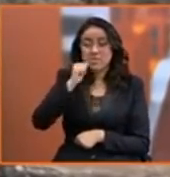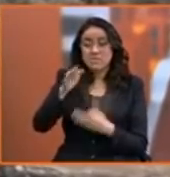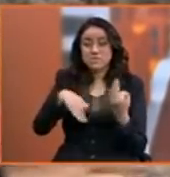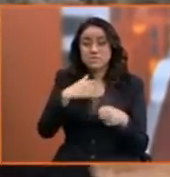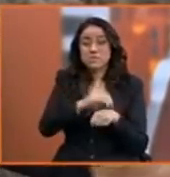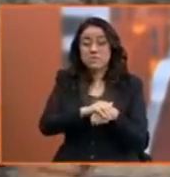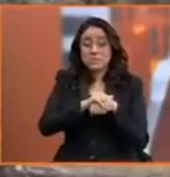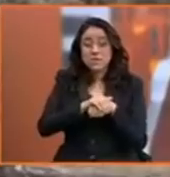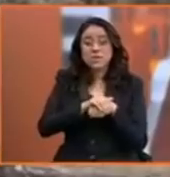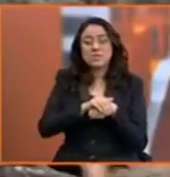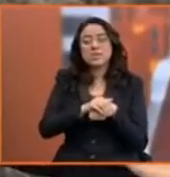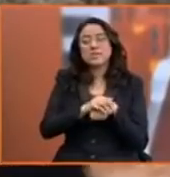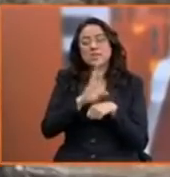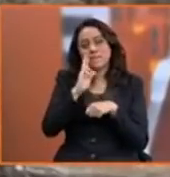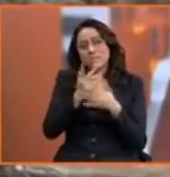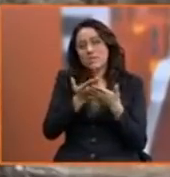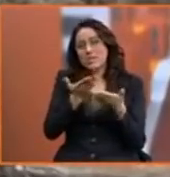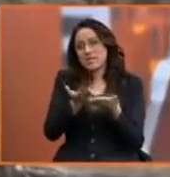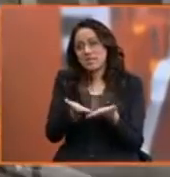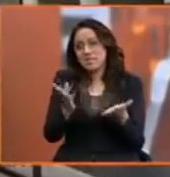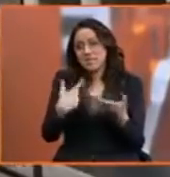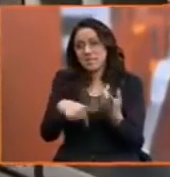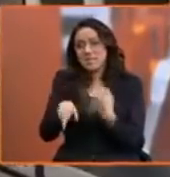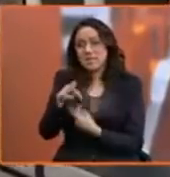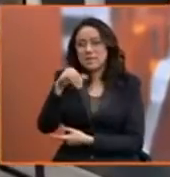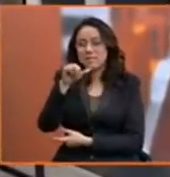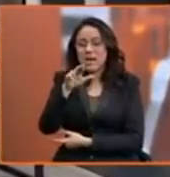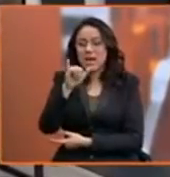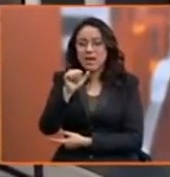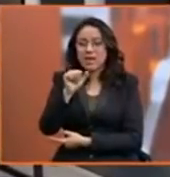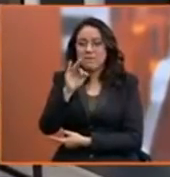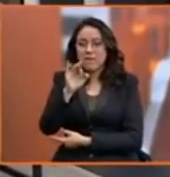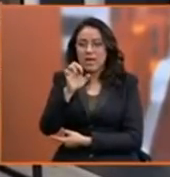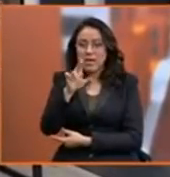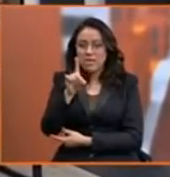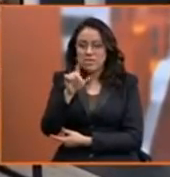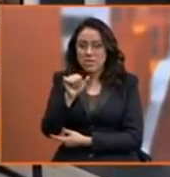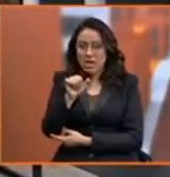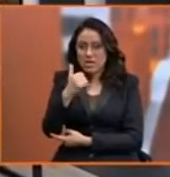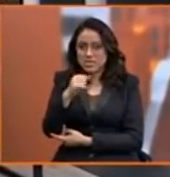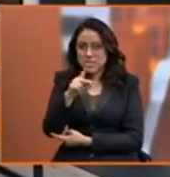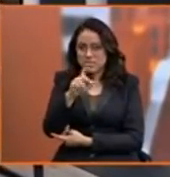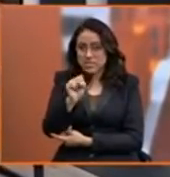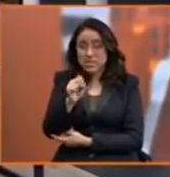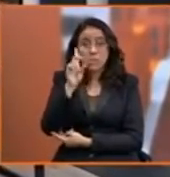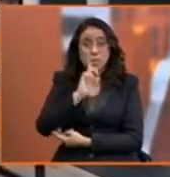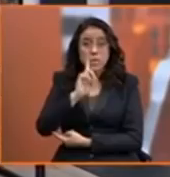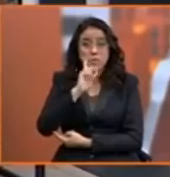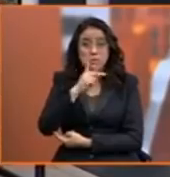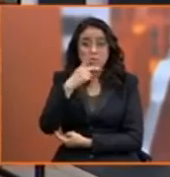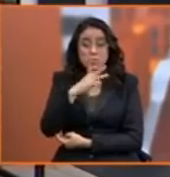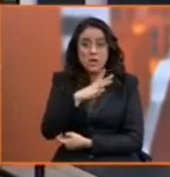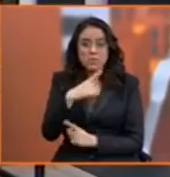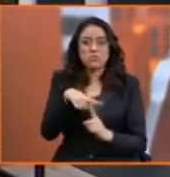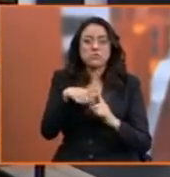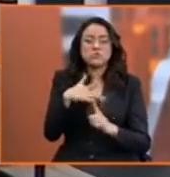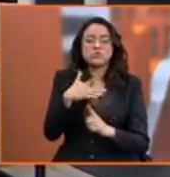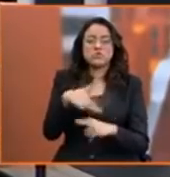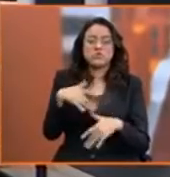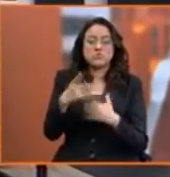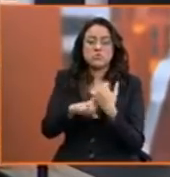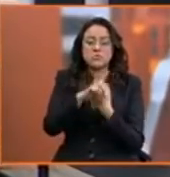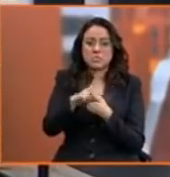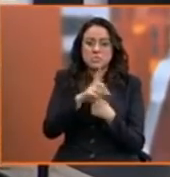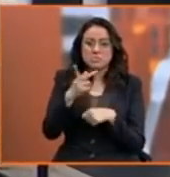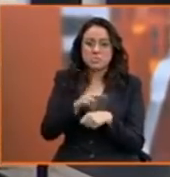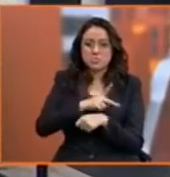amigos. Pues, ¿qué más presentación? Está con nosotros María Fernanda Yepes, la mujer que cargó su propia cruz, gracias, ¿no? Sí, interpretando así a María Magdalena.